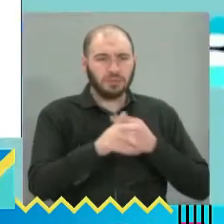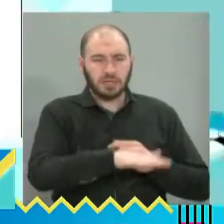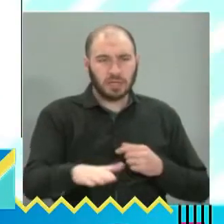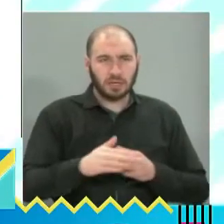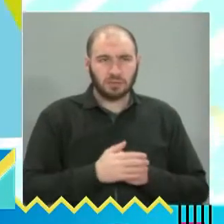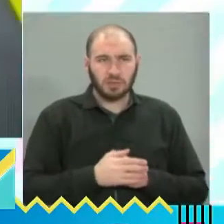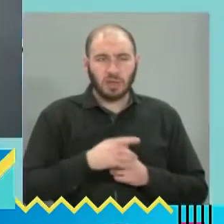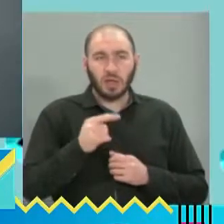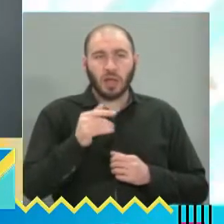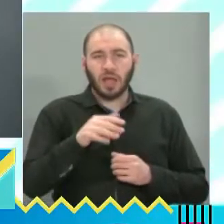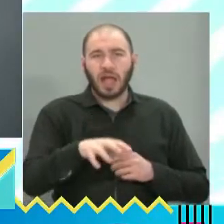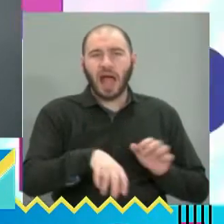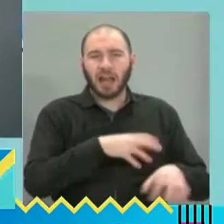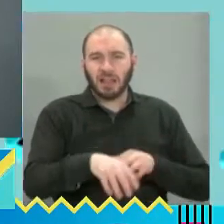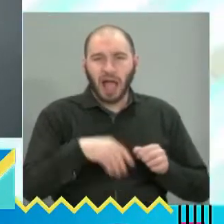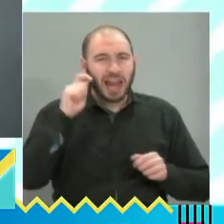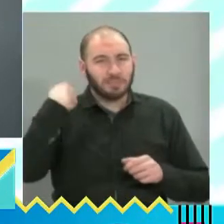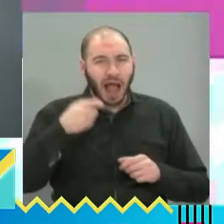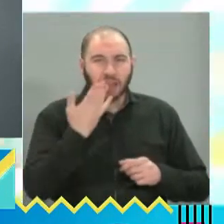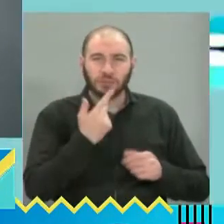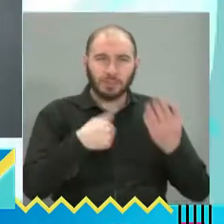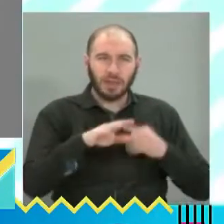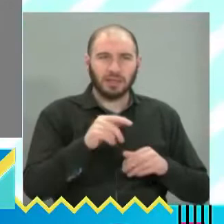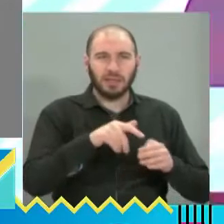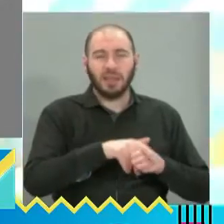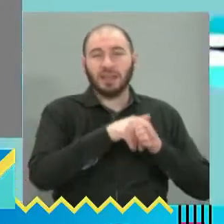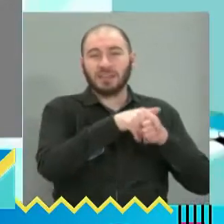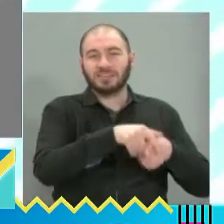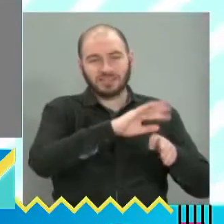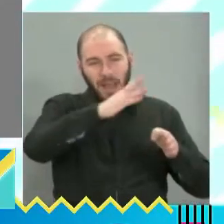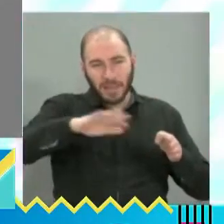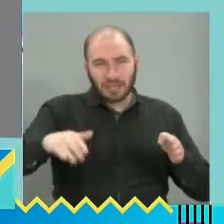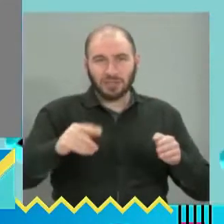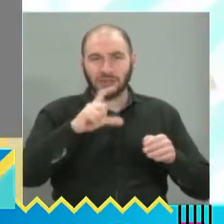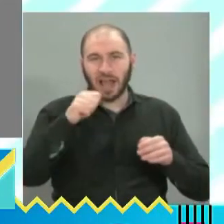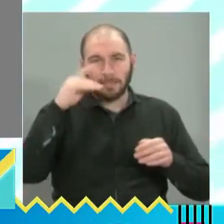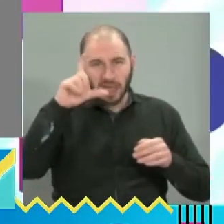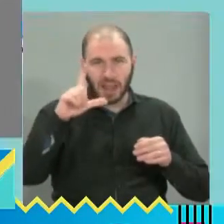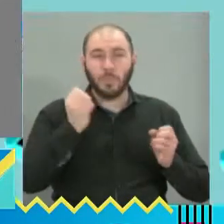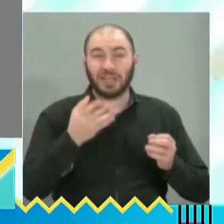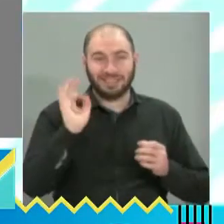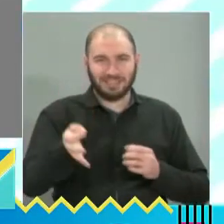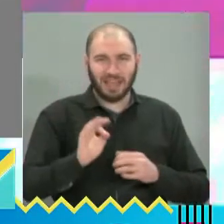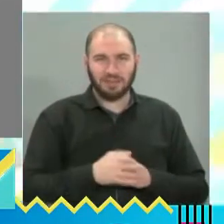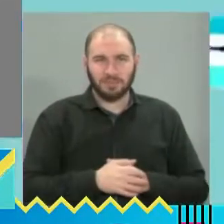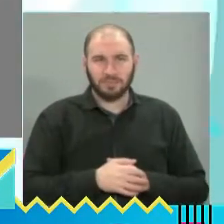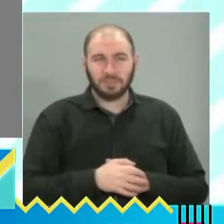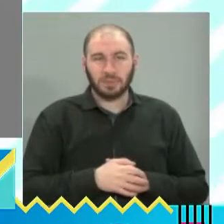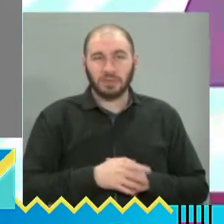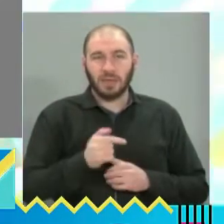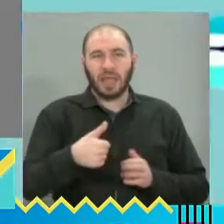niños cuál era la mascota que más reconocían y fue el camello de Camel. Porque se sabe que tiene que